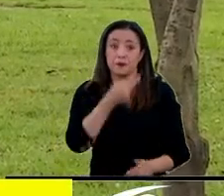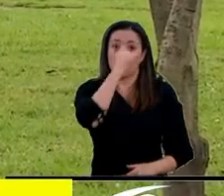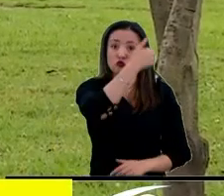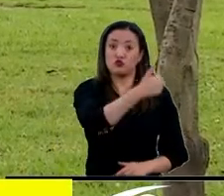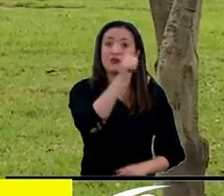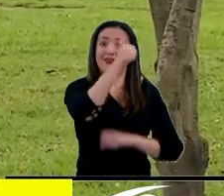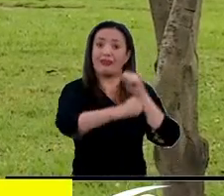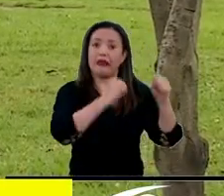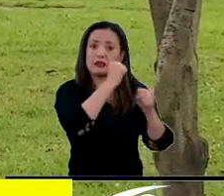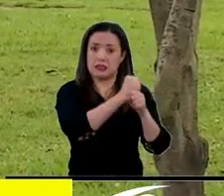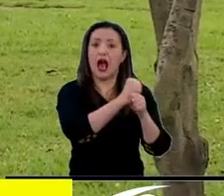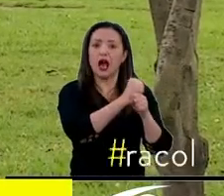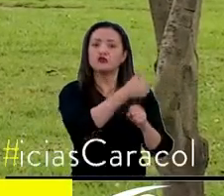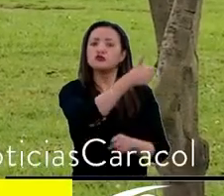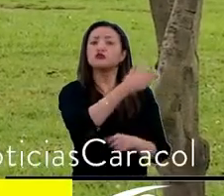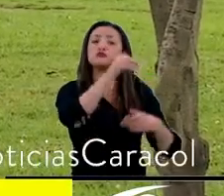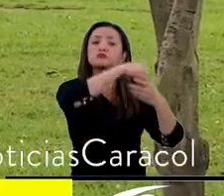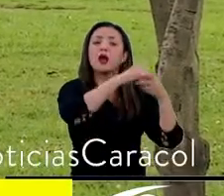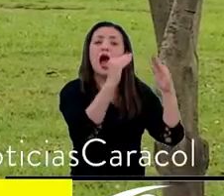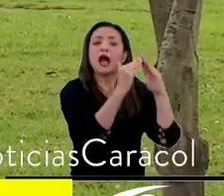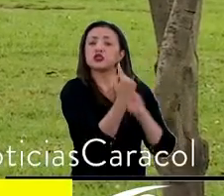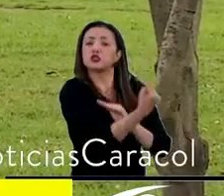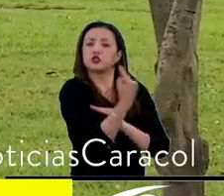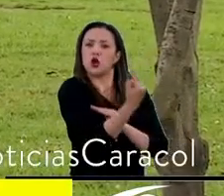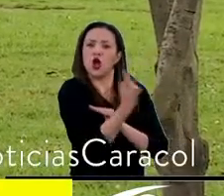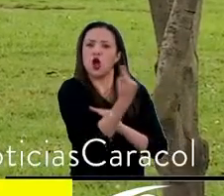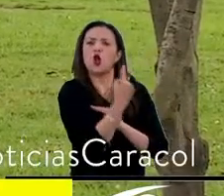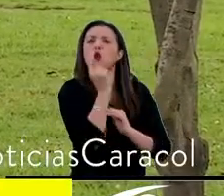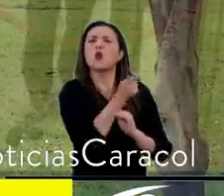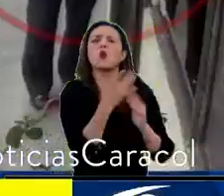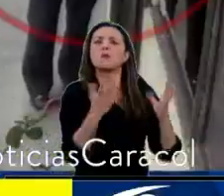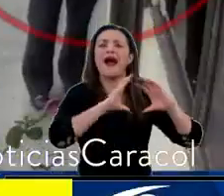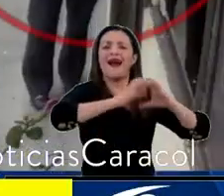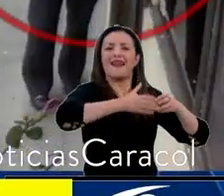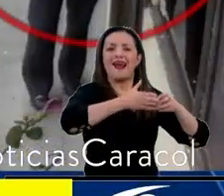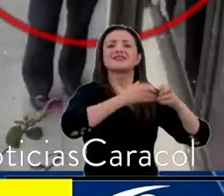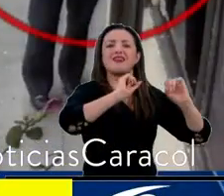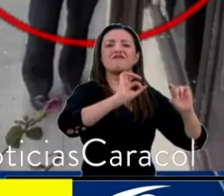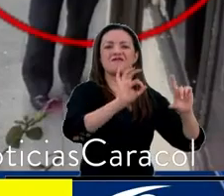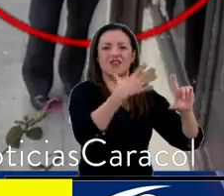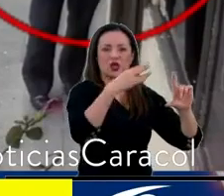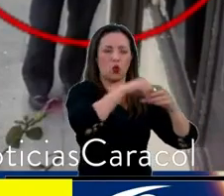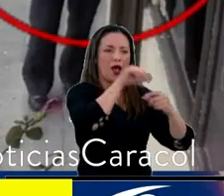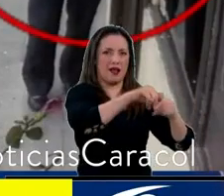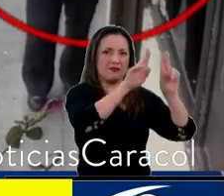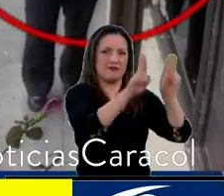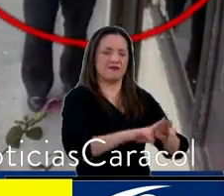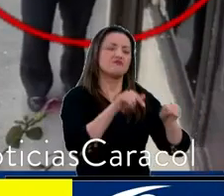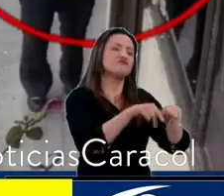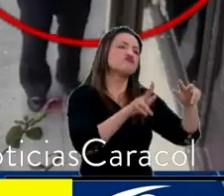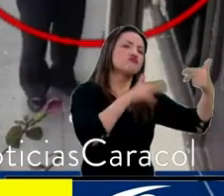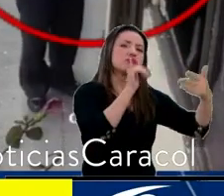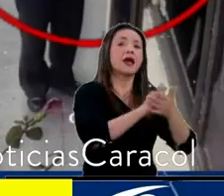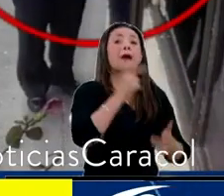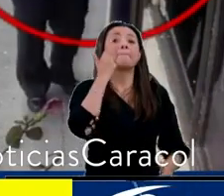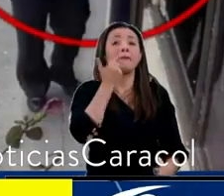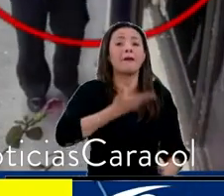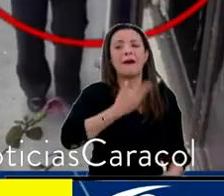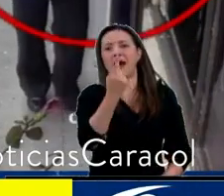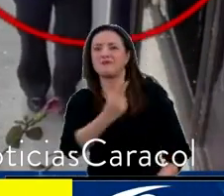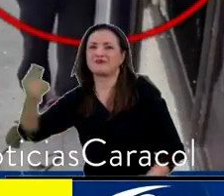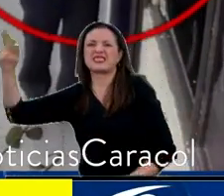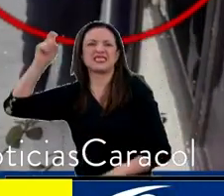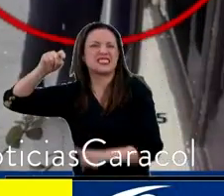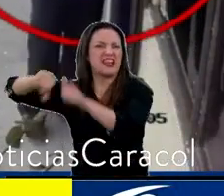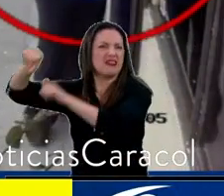de edad se encontraba solo en su vivienda porque tenía clases virtuales y sus padres tuvieron que salir a hacer una diligencia. En ese momento